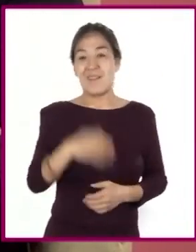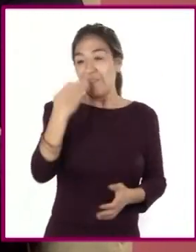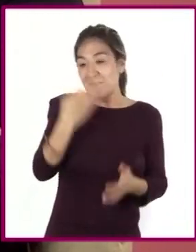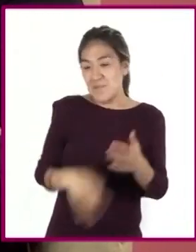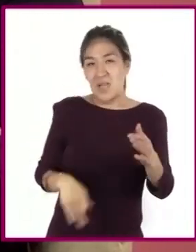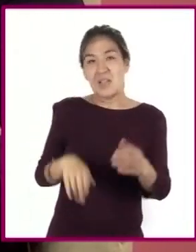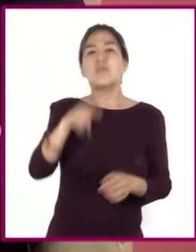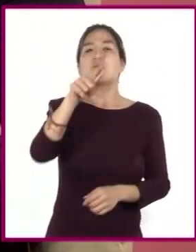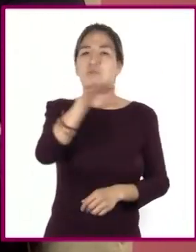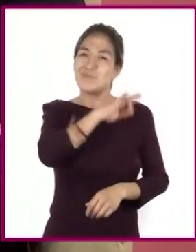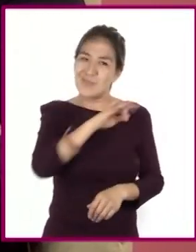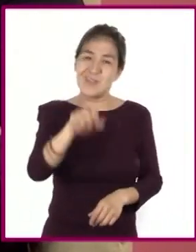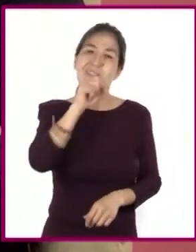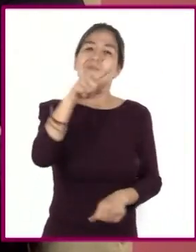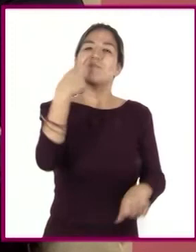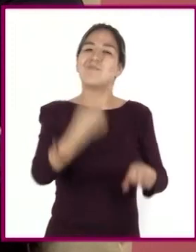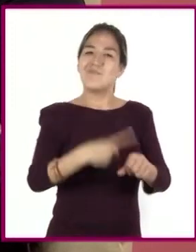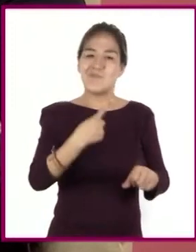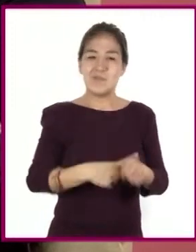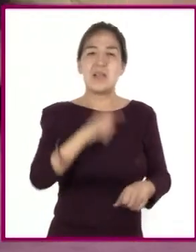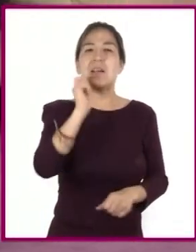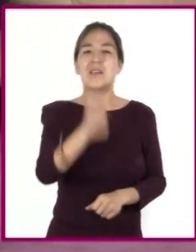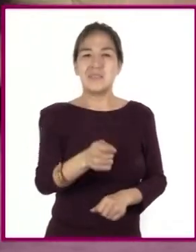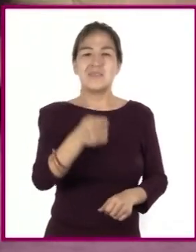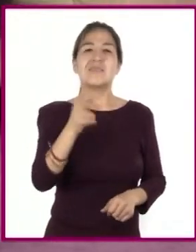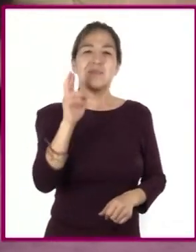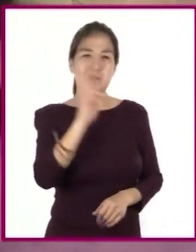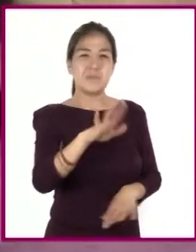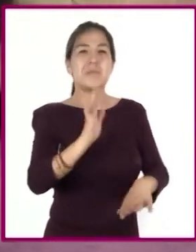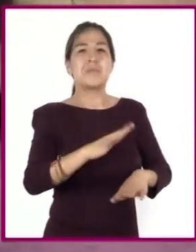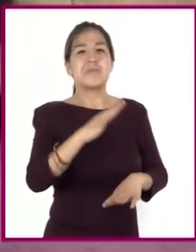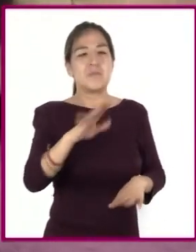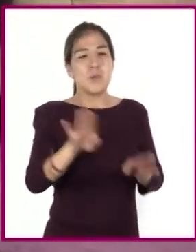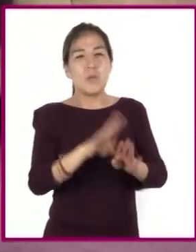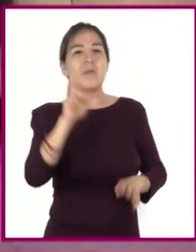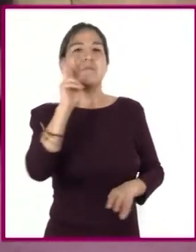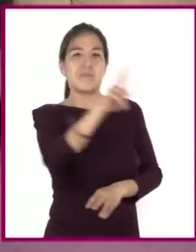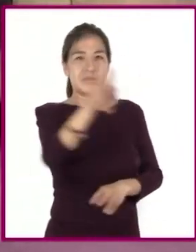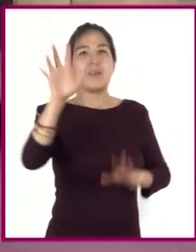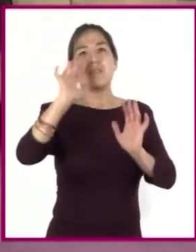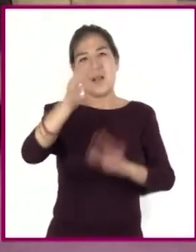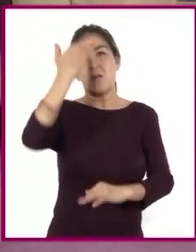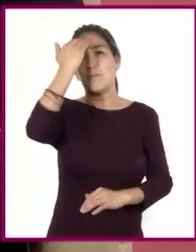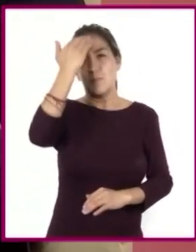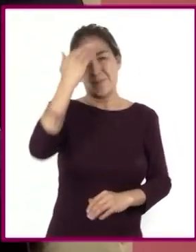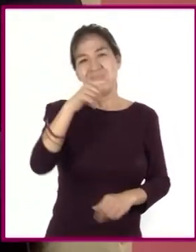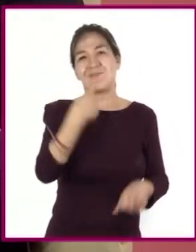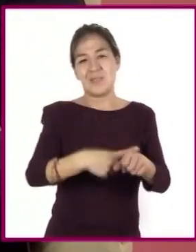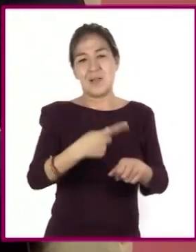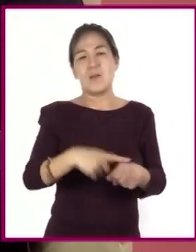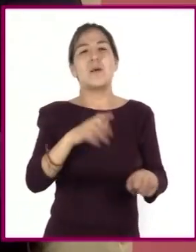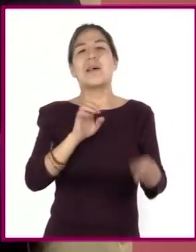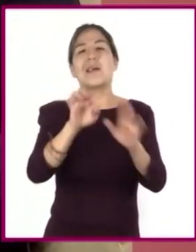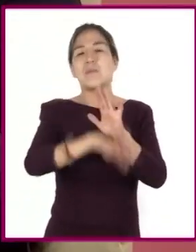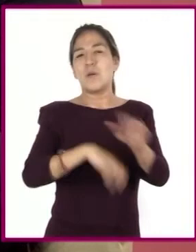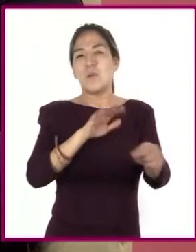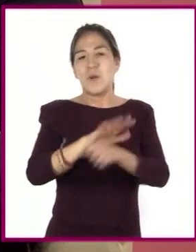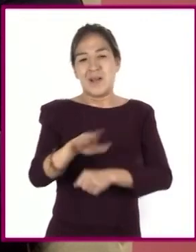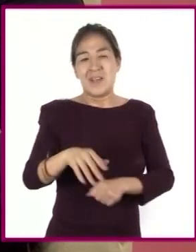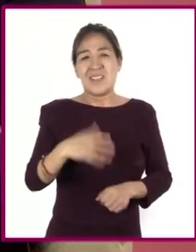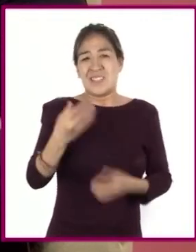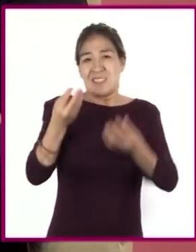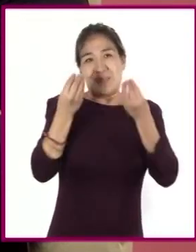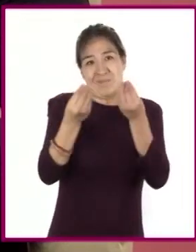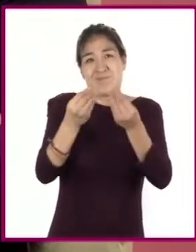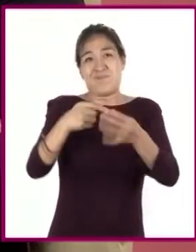llevar a algunas enfermedades que también tenemos muy bien caracterizadas y conocidas. Por ejemplo, y nada más por mencionar una de muchas que